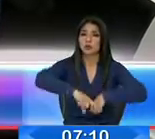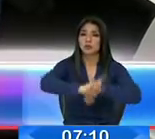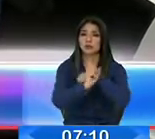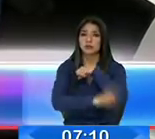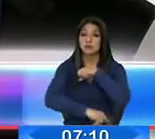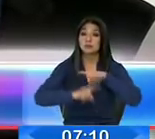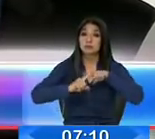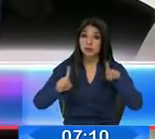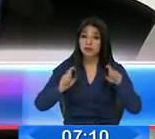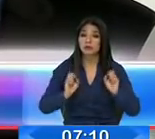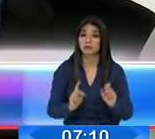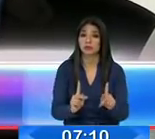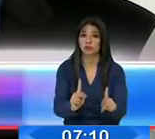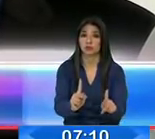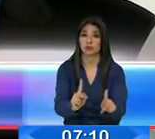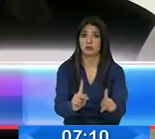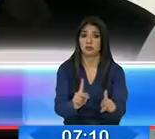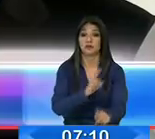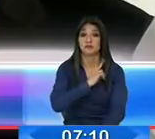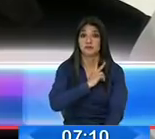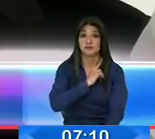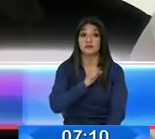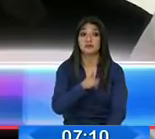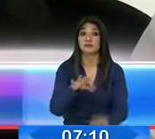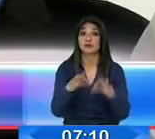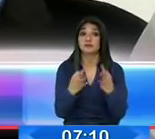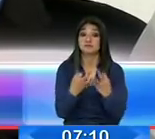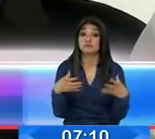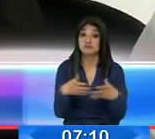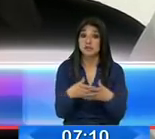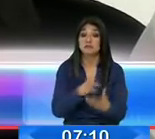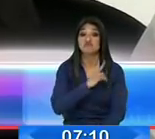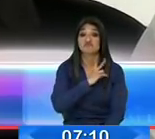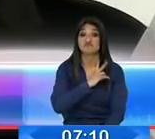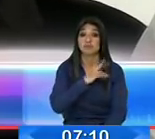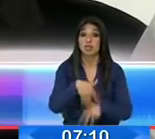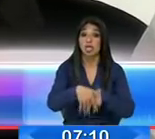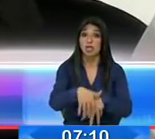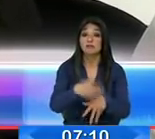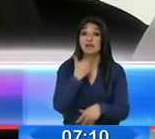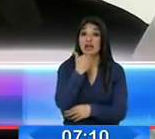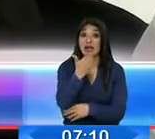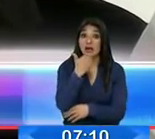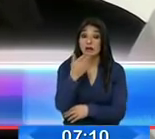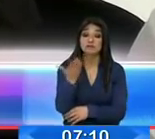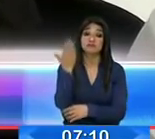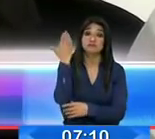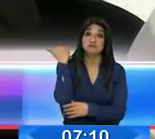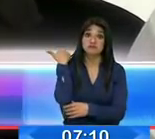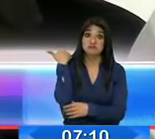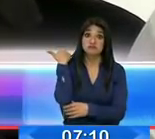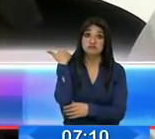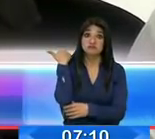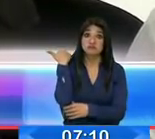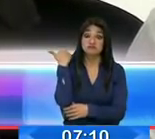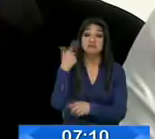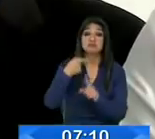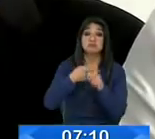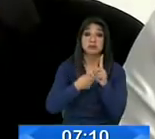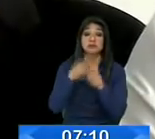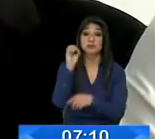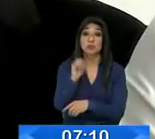la oportunidad a las víctimas y a sus familias, víctimas de las protestas del pasado mes de